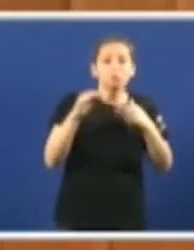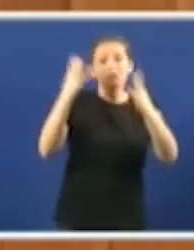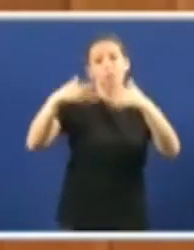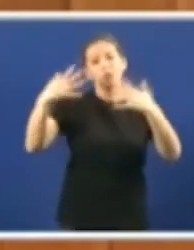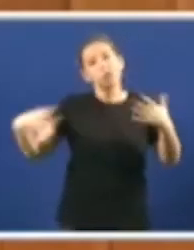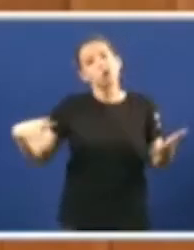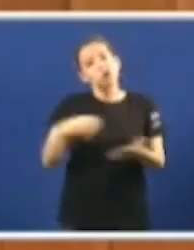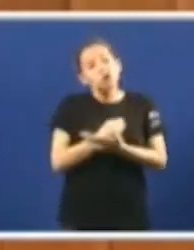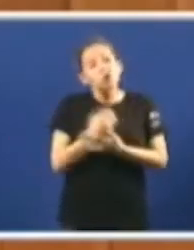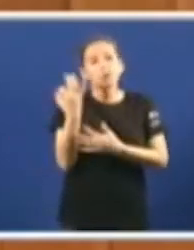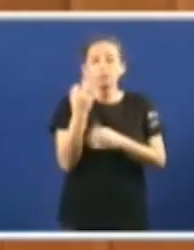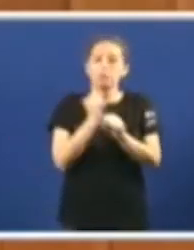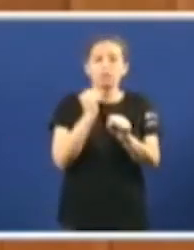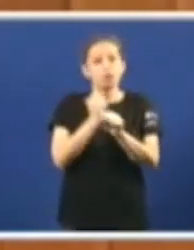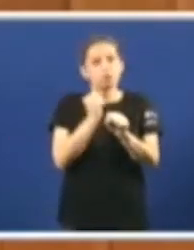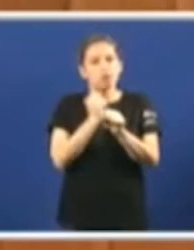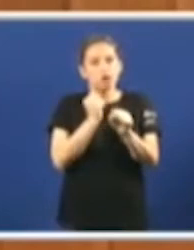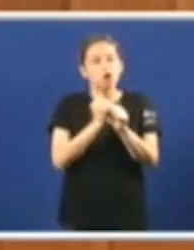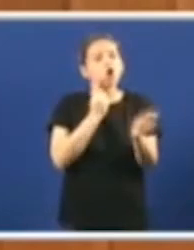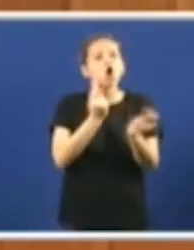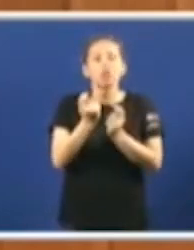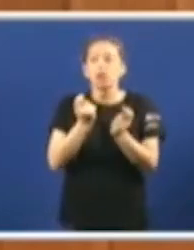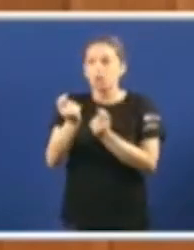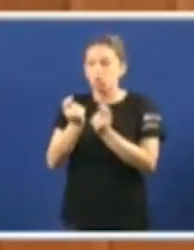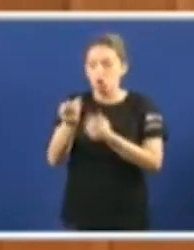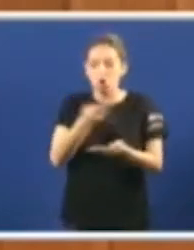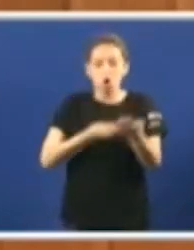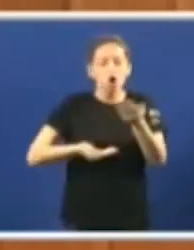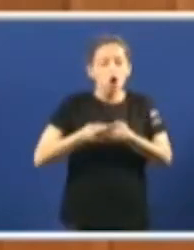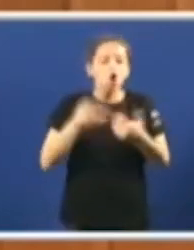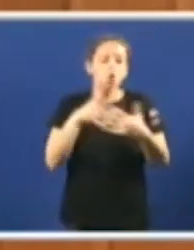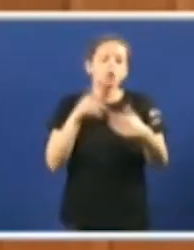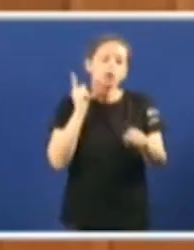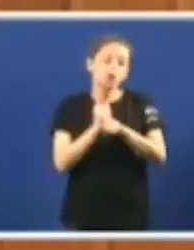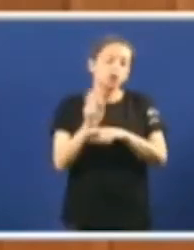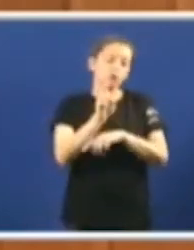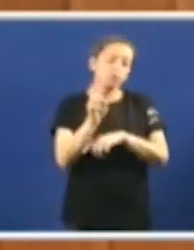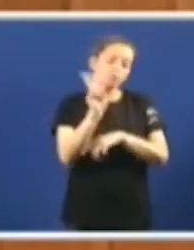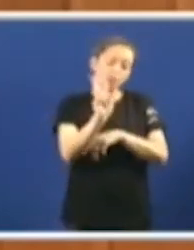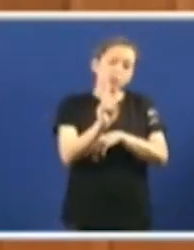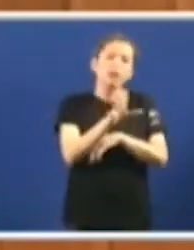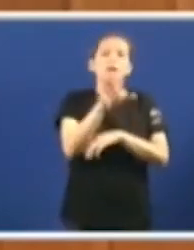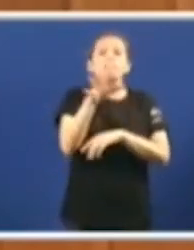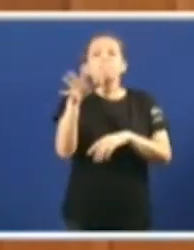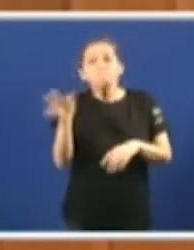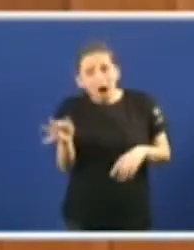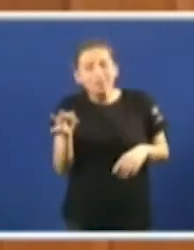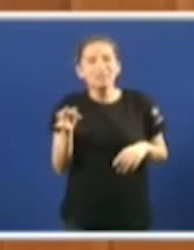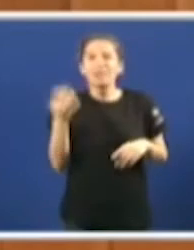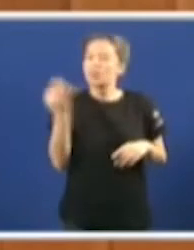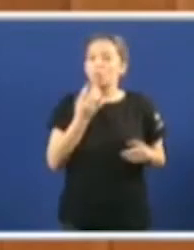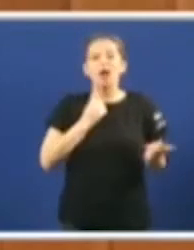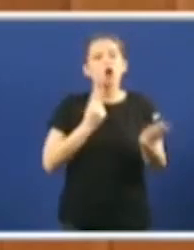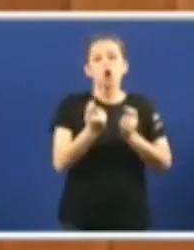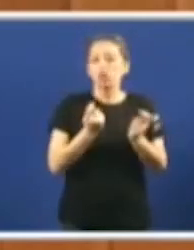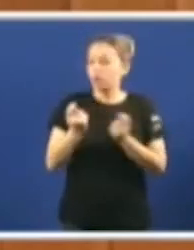administracións deben traballar nesta coordinación contra a vespa velutina, pero o que se precisa é coordinación. Xa están